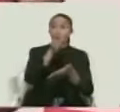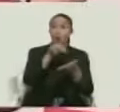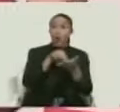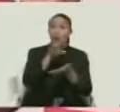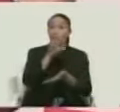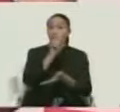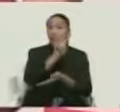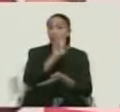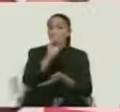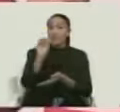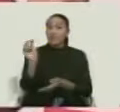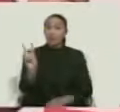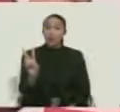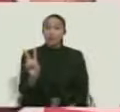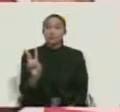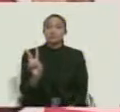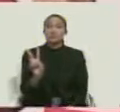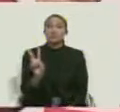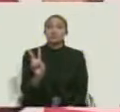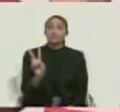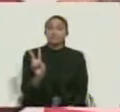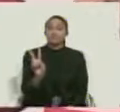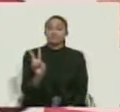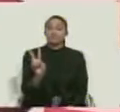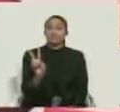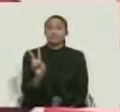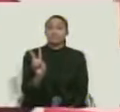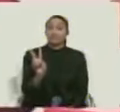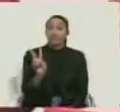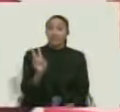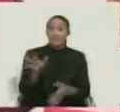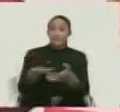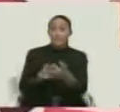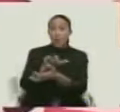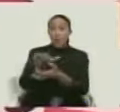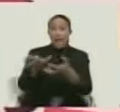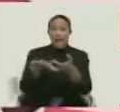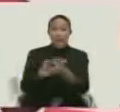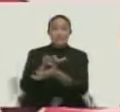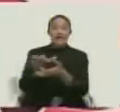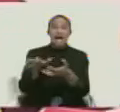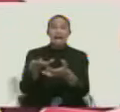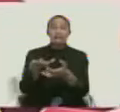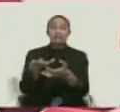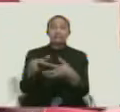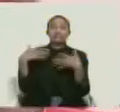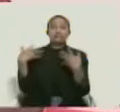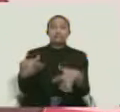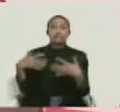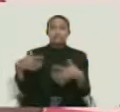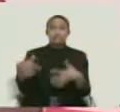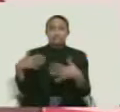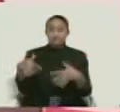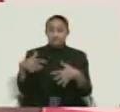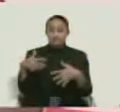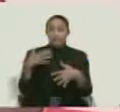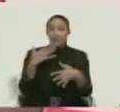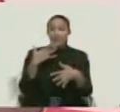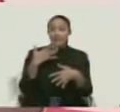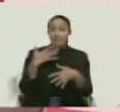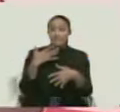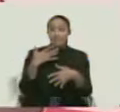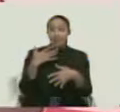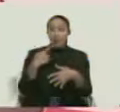Pero entendieron, dijeron, no vale, la violencia no nos ha dado ningún fruto. Salimos peor cada vez que vamos a la violencia. Cuando obtenemos